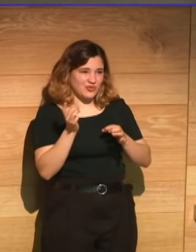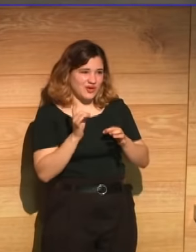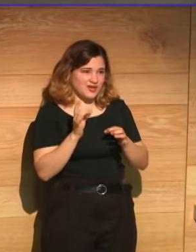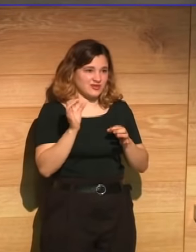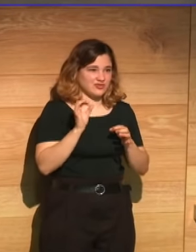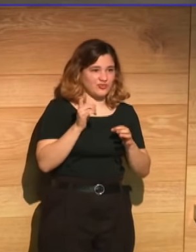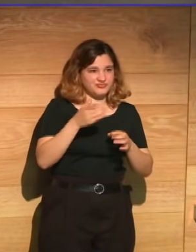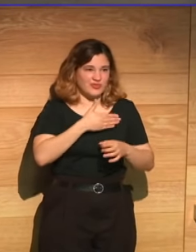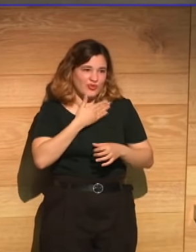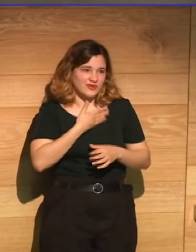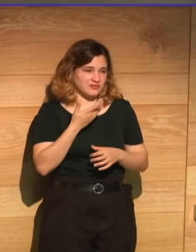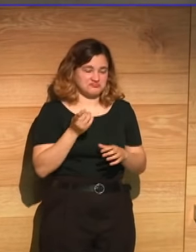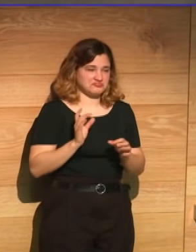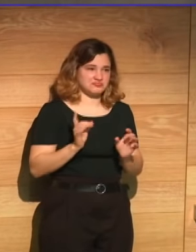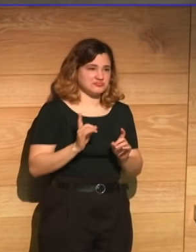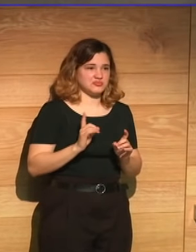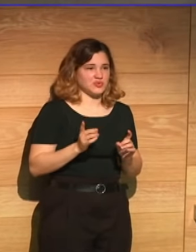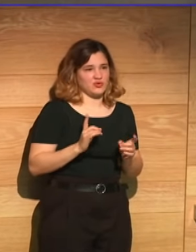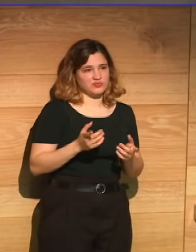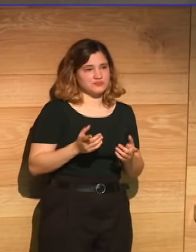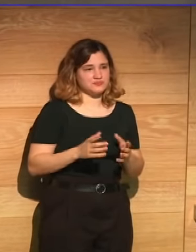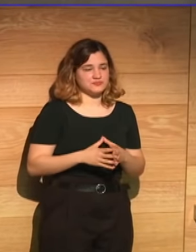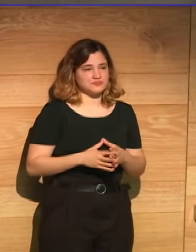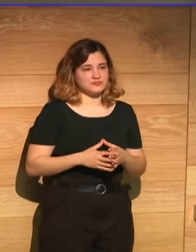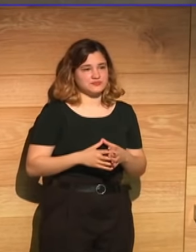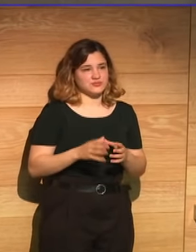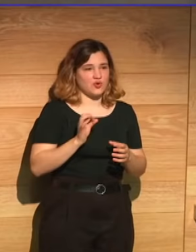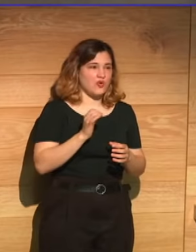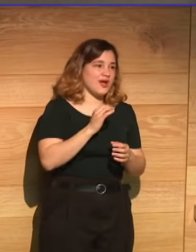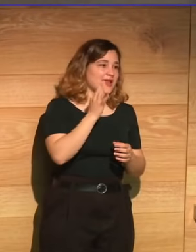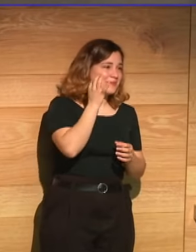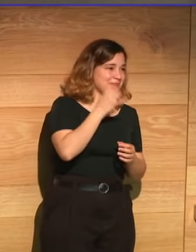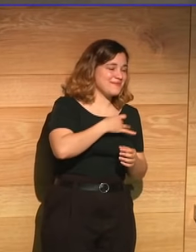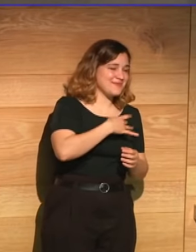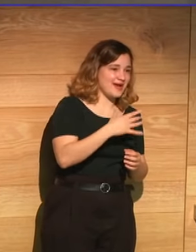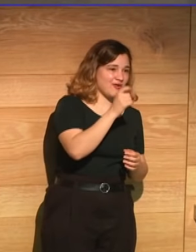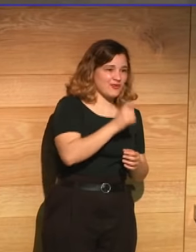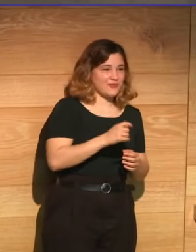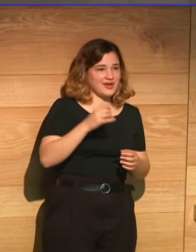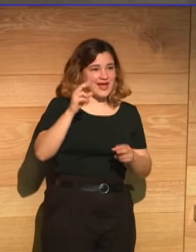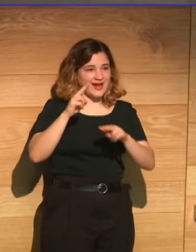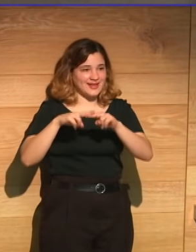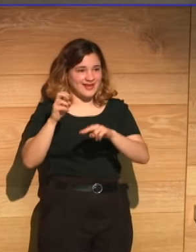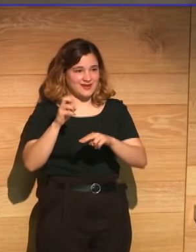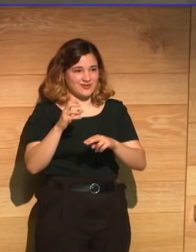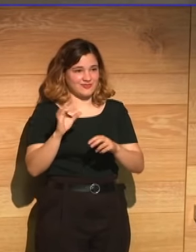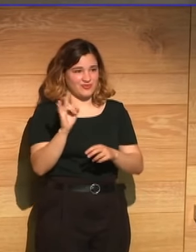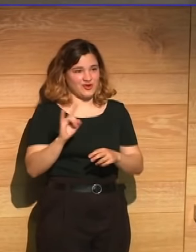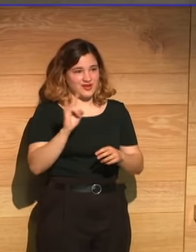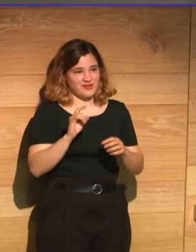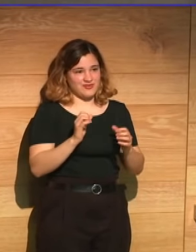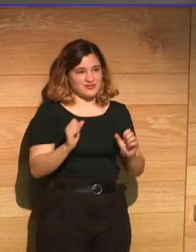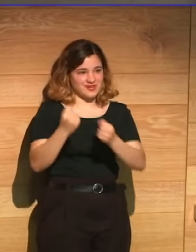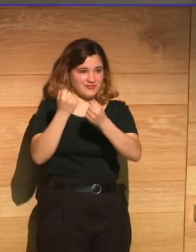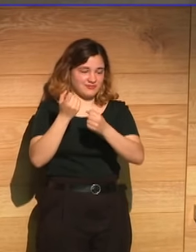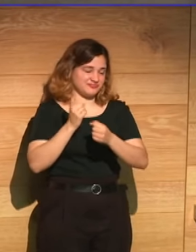imagen estereotipada del blanco que viene a salvar al negro y estas otras cosas que nos han marcado muchísimo. Por eso